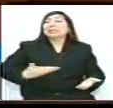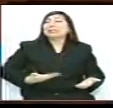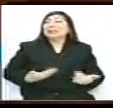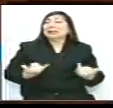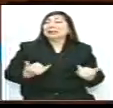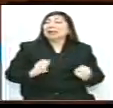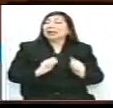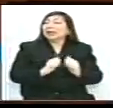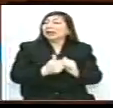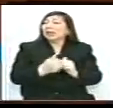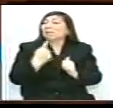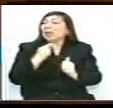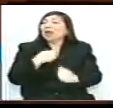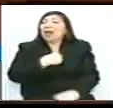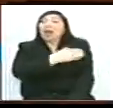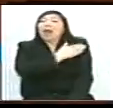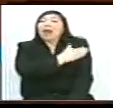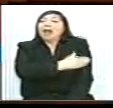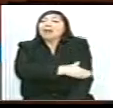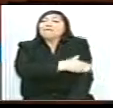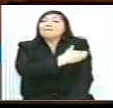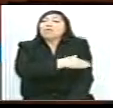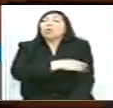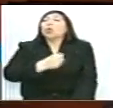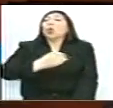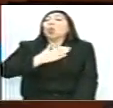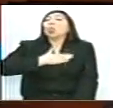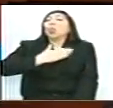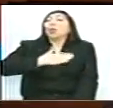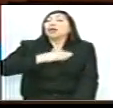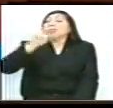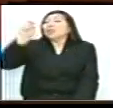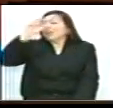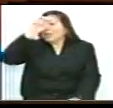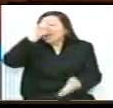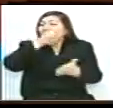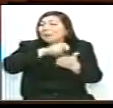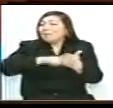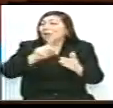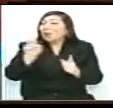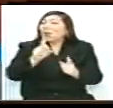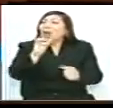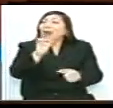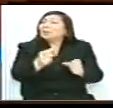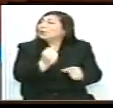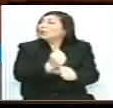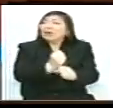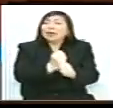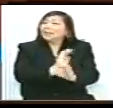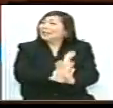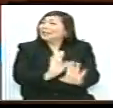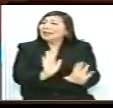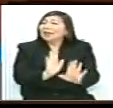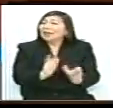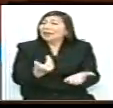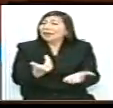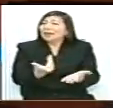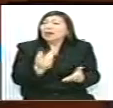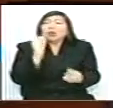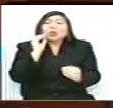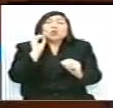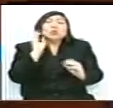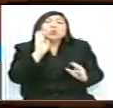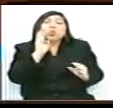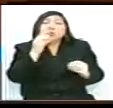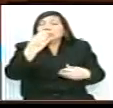el Ejecutivo para favorecer a los patrones, a las empresas y no a los trabajadores, a los que han sido contaminados